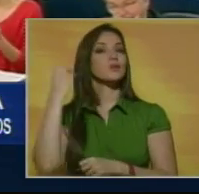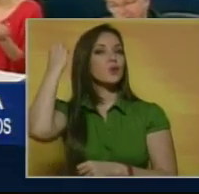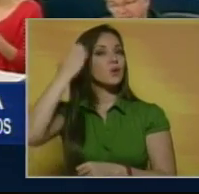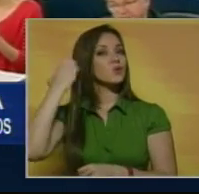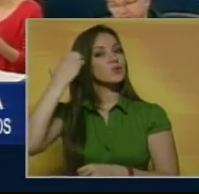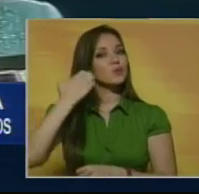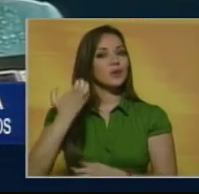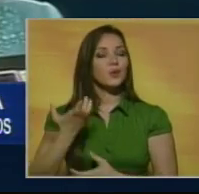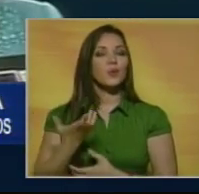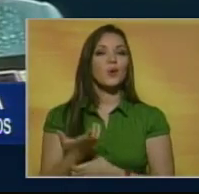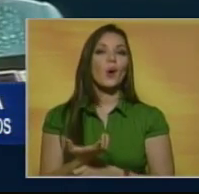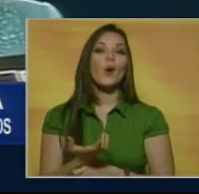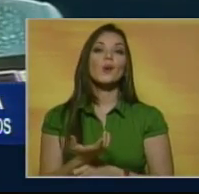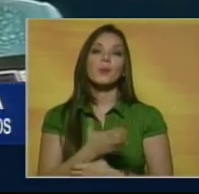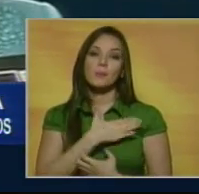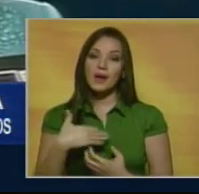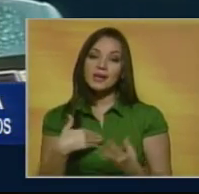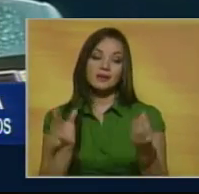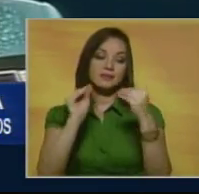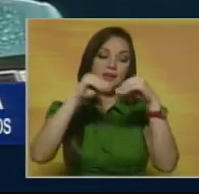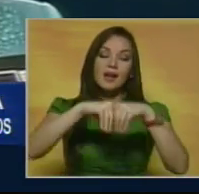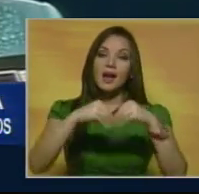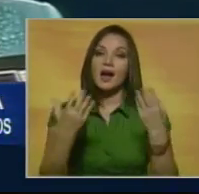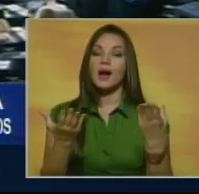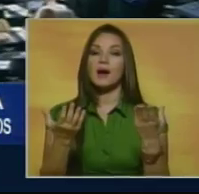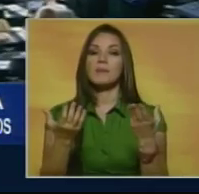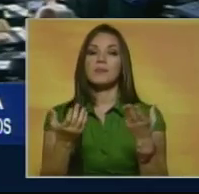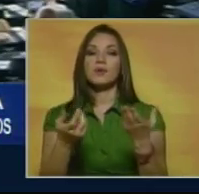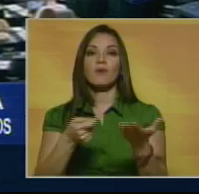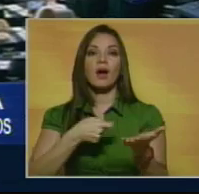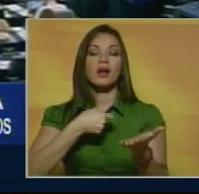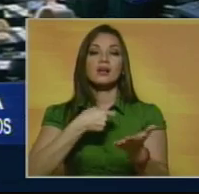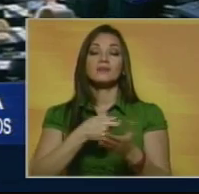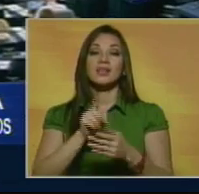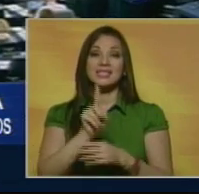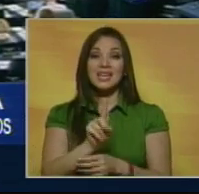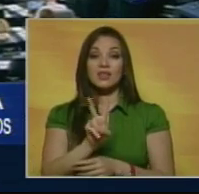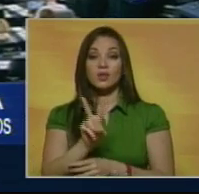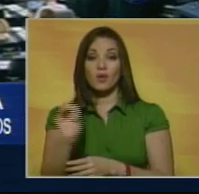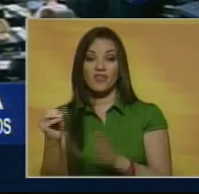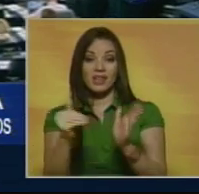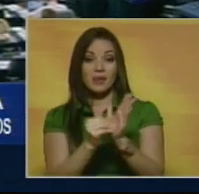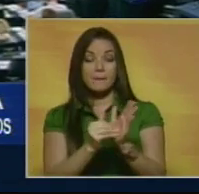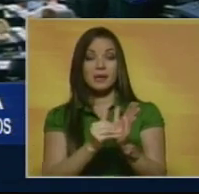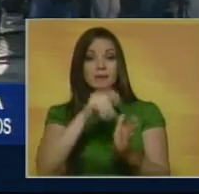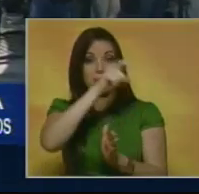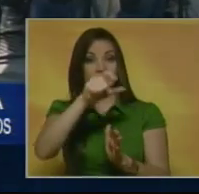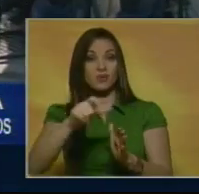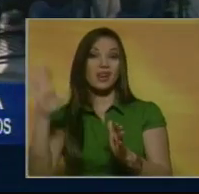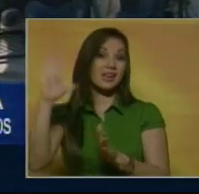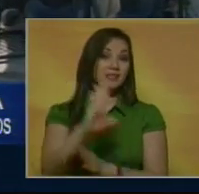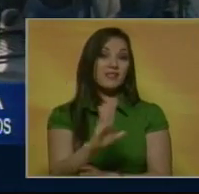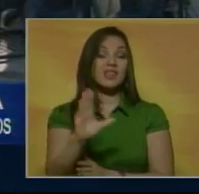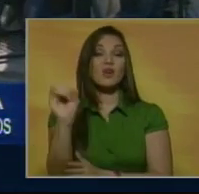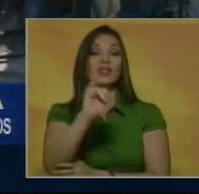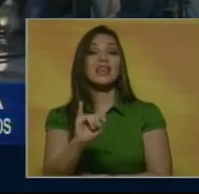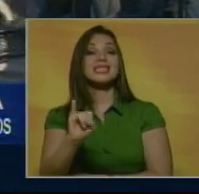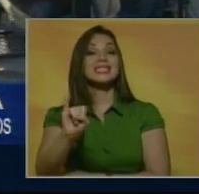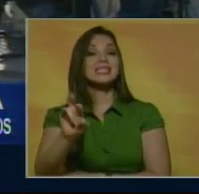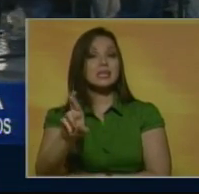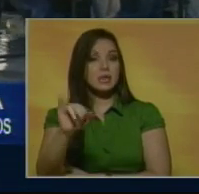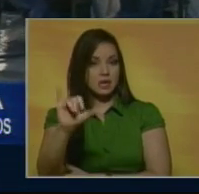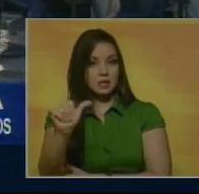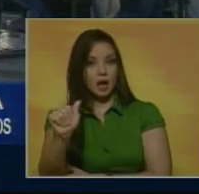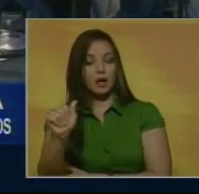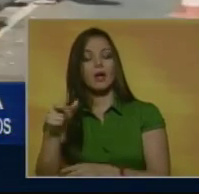Europea intentarán aprobar por consenso el reparto de 120.000 refugiados propuesto para la Comisión Europea, así como el